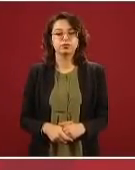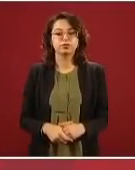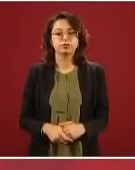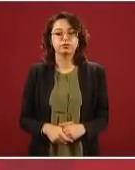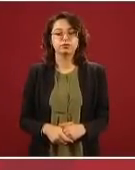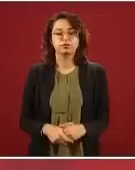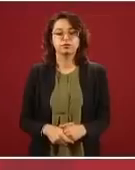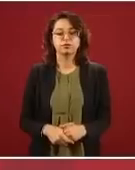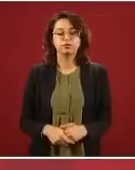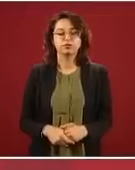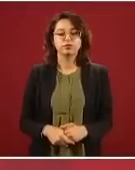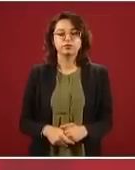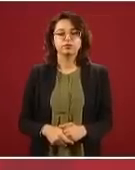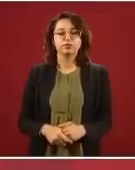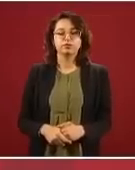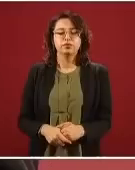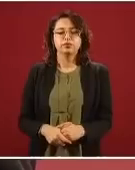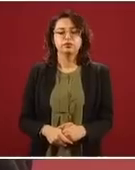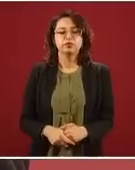recupera